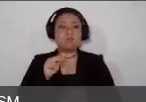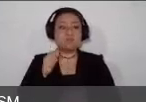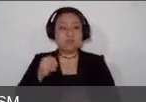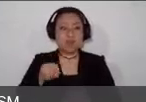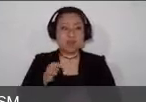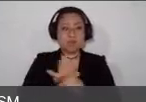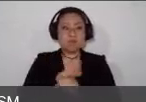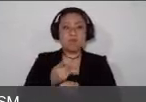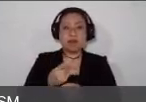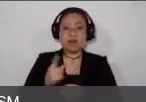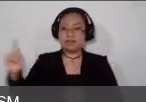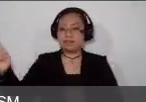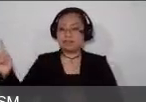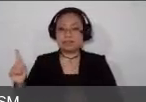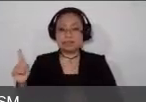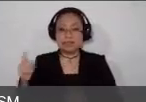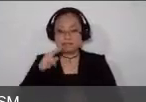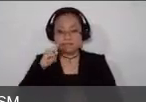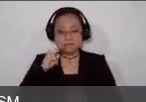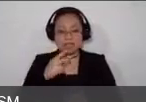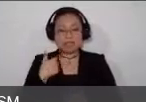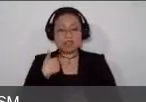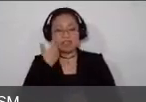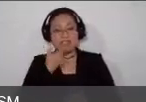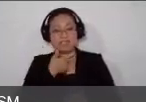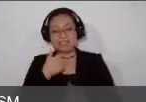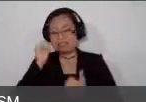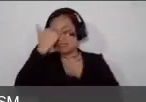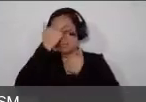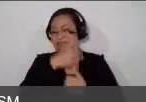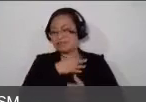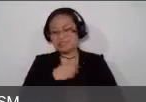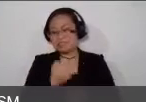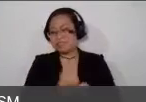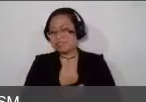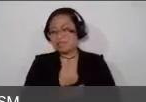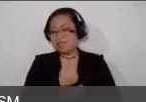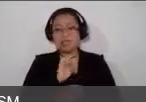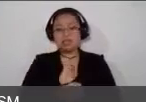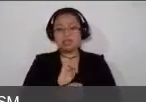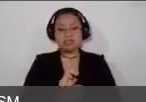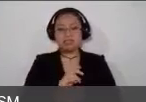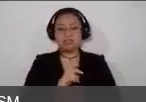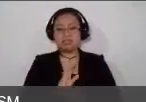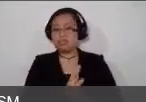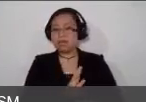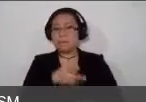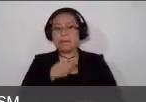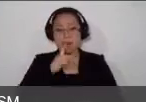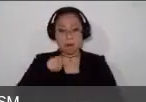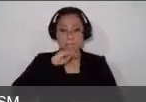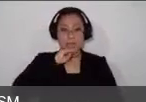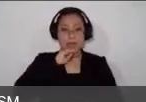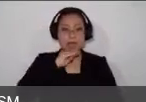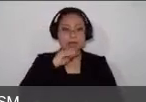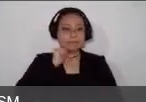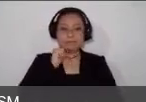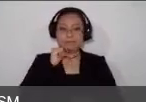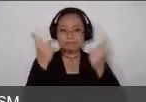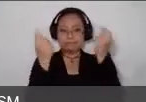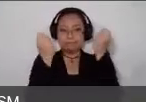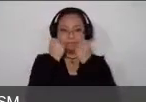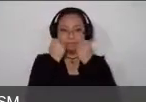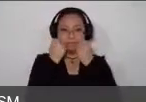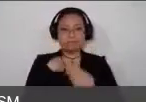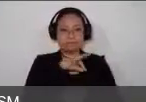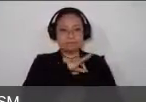estereotipo de hijo que le hubiese gustado pero la madre siempre está ahí entonces cuando le ha tocado salir a trabajar a la